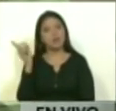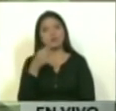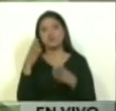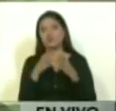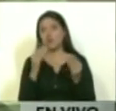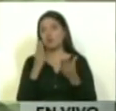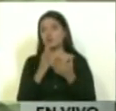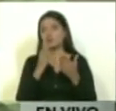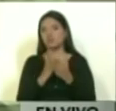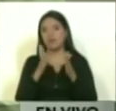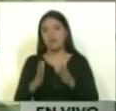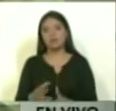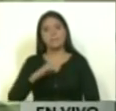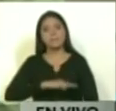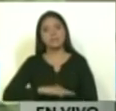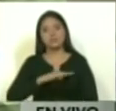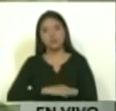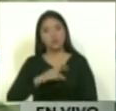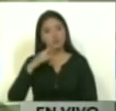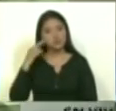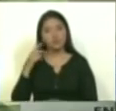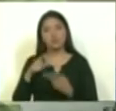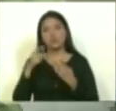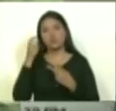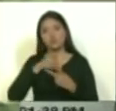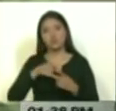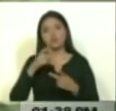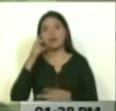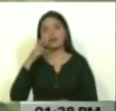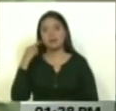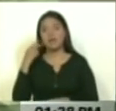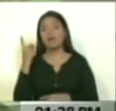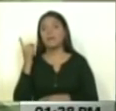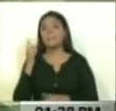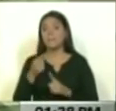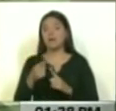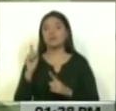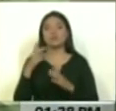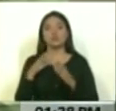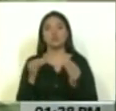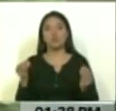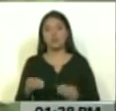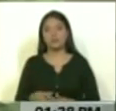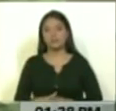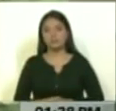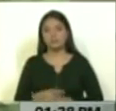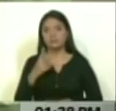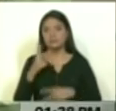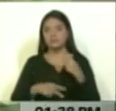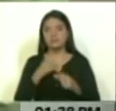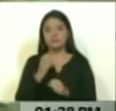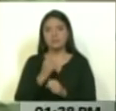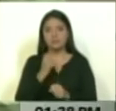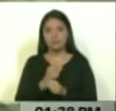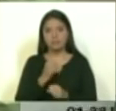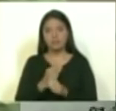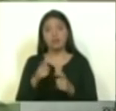misión Sucre, de la misión Riva. Y de la misión Robinson también, la misión Robinson productiva. Así